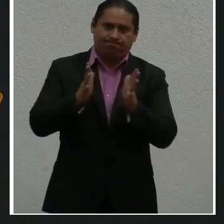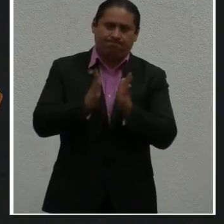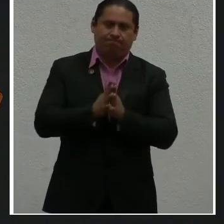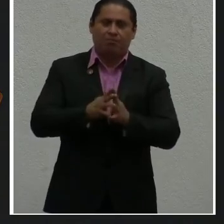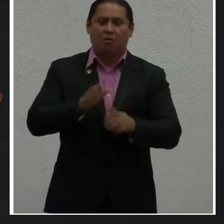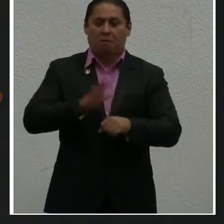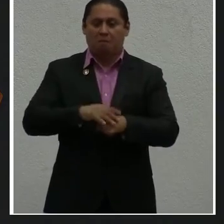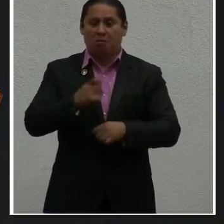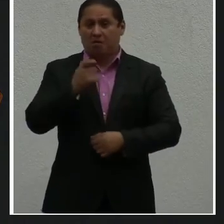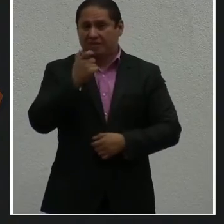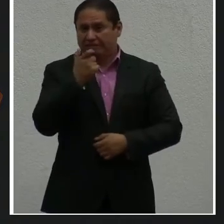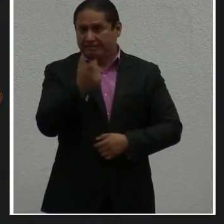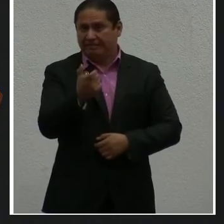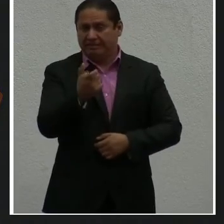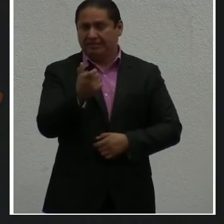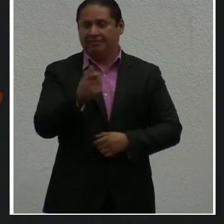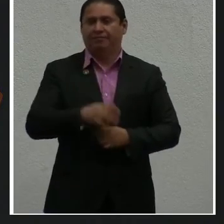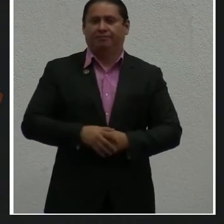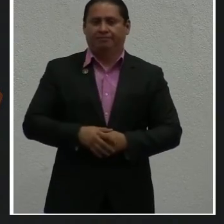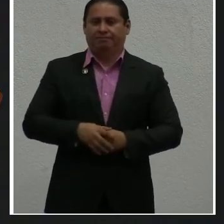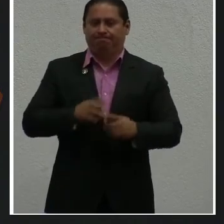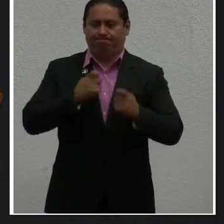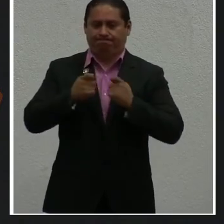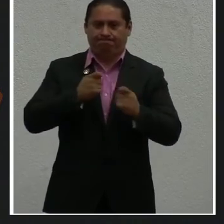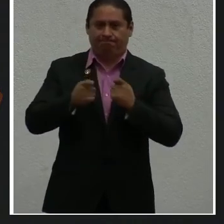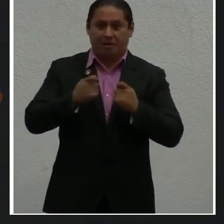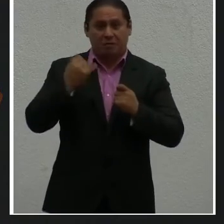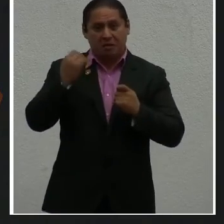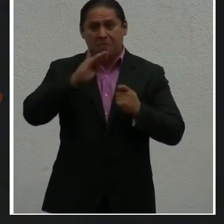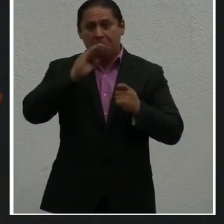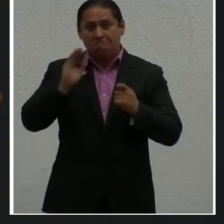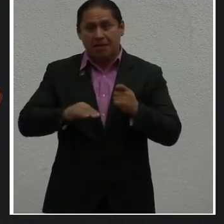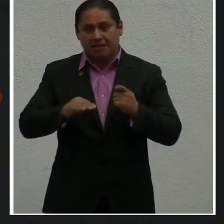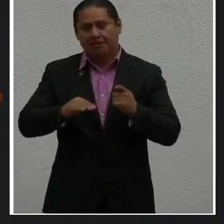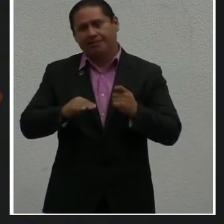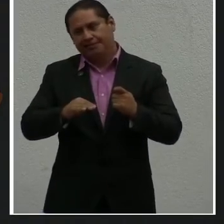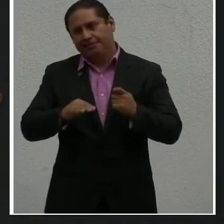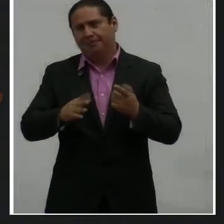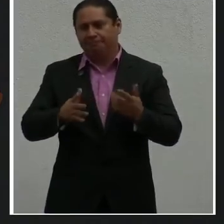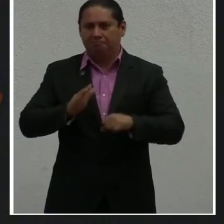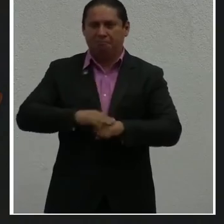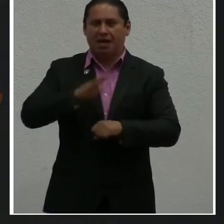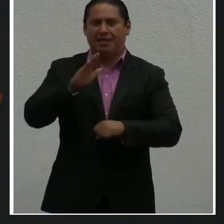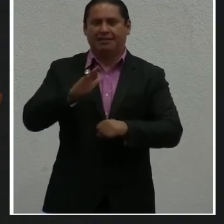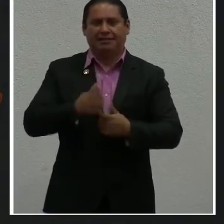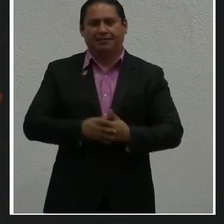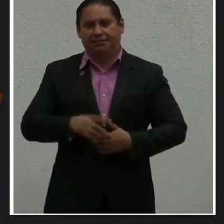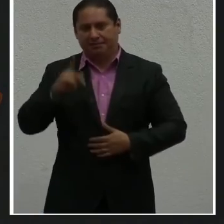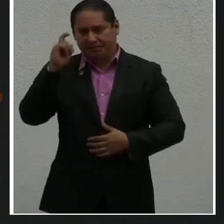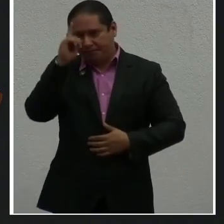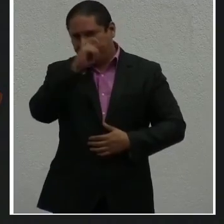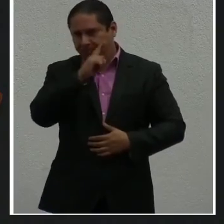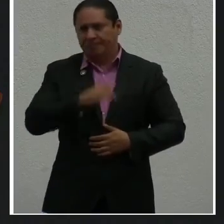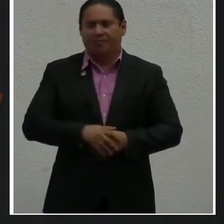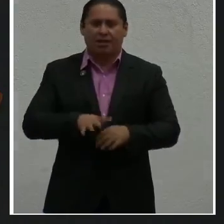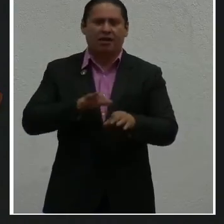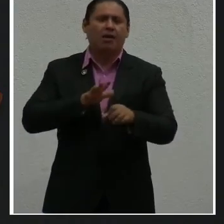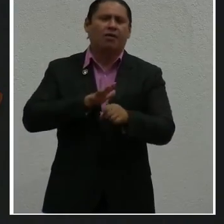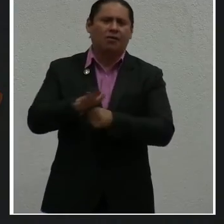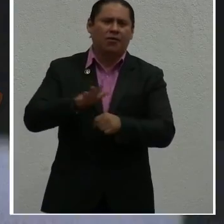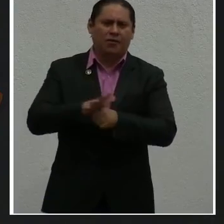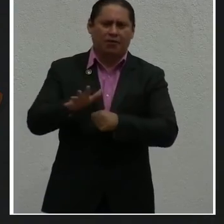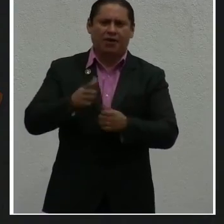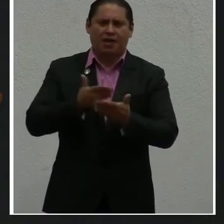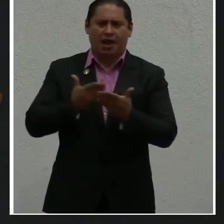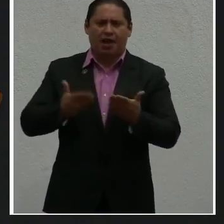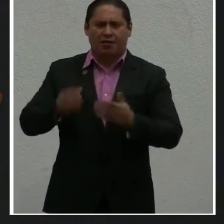dinero que se maneja, y cuando se maneja mal, pues lo es aún más. ¿Cuál es la tarea que tenemos que estar